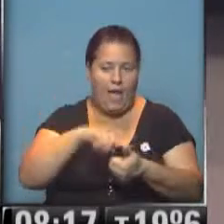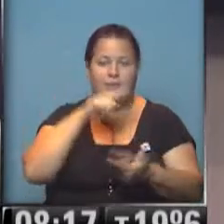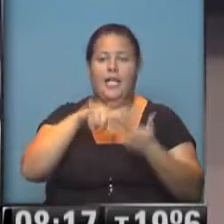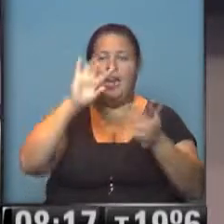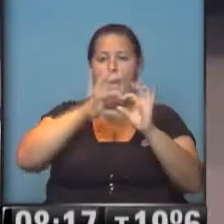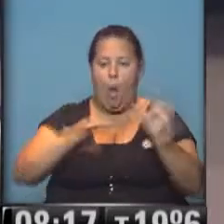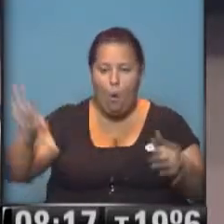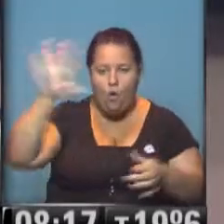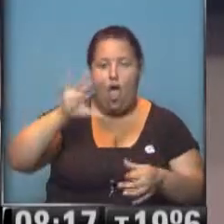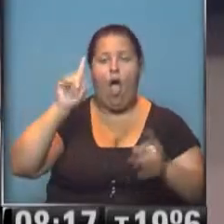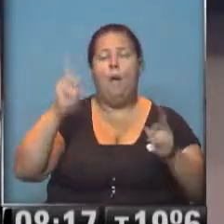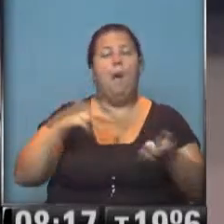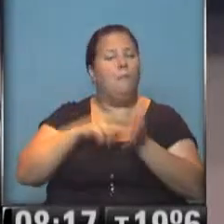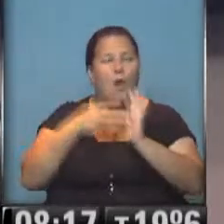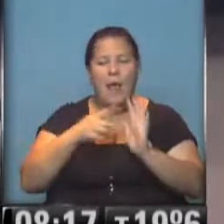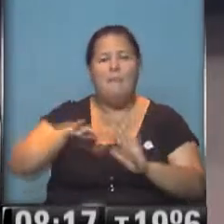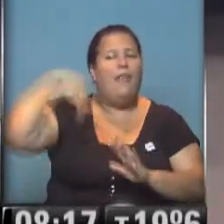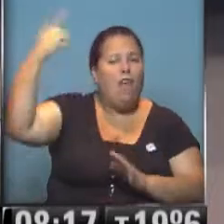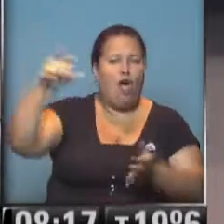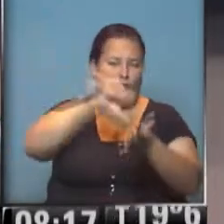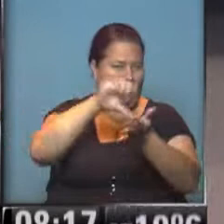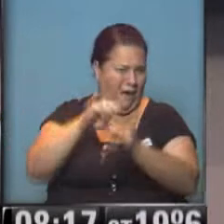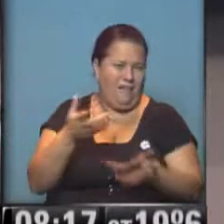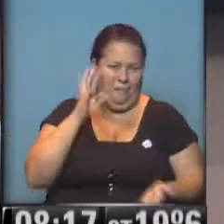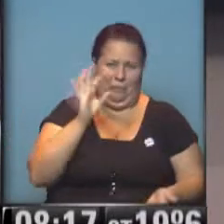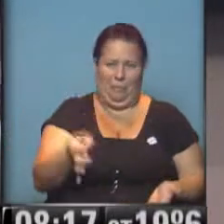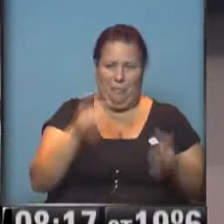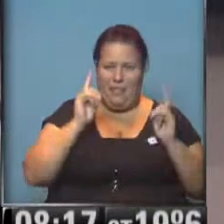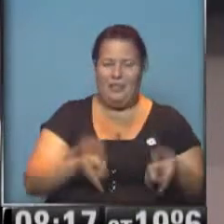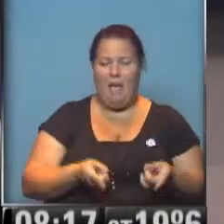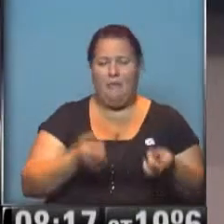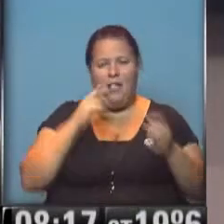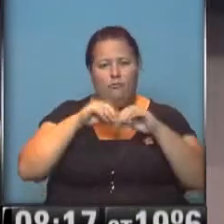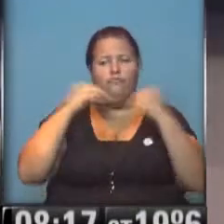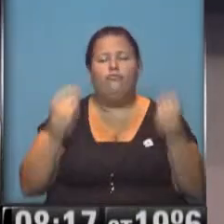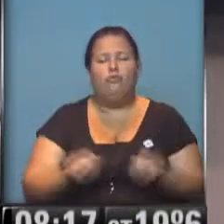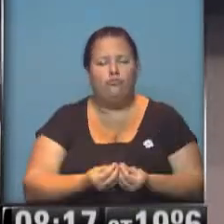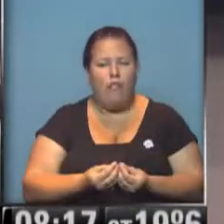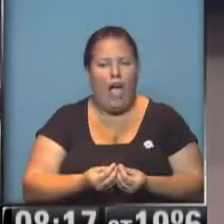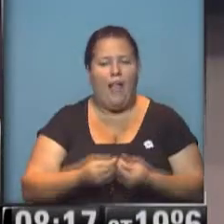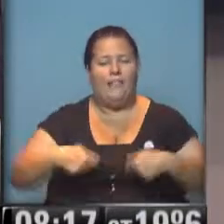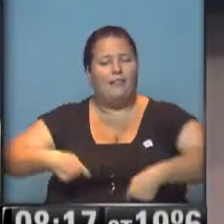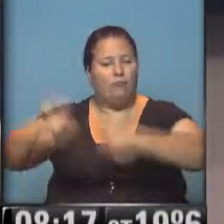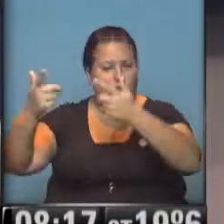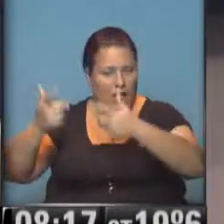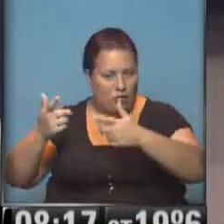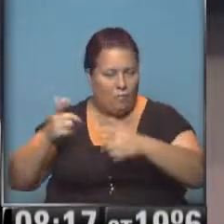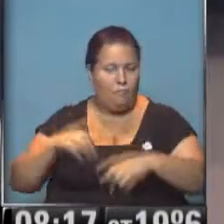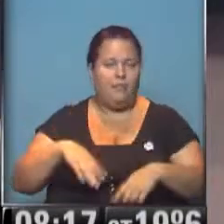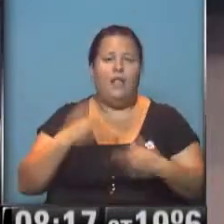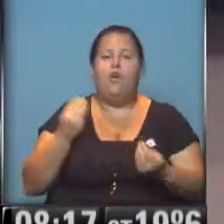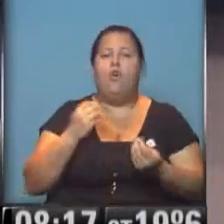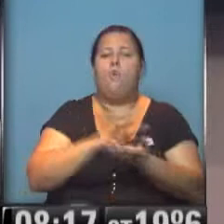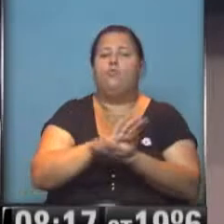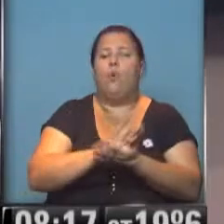europa la crisis externa claramente esto se puede ver inclusive revisando la cifra de las exportaciones el remedio de la